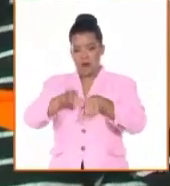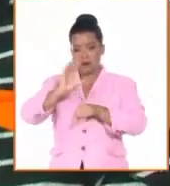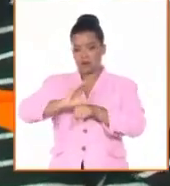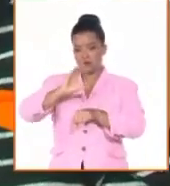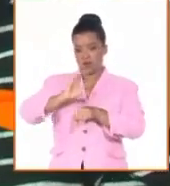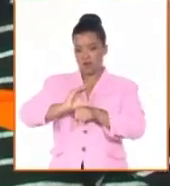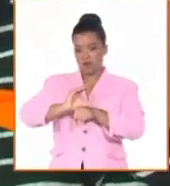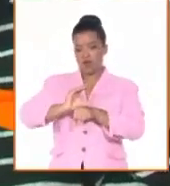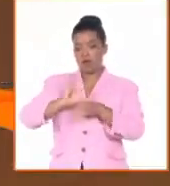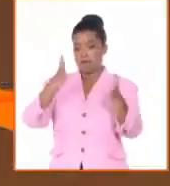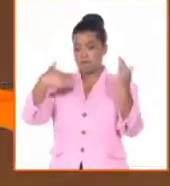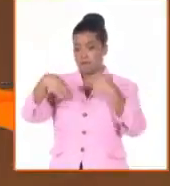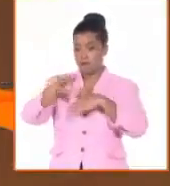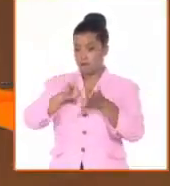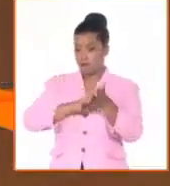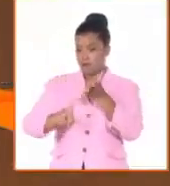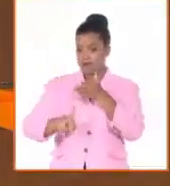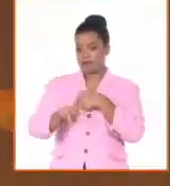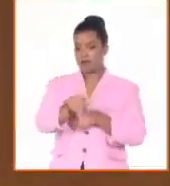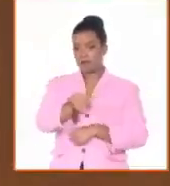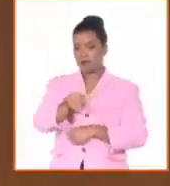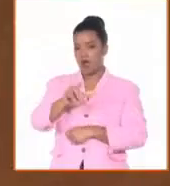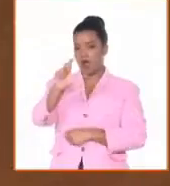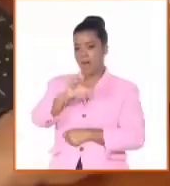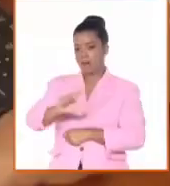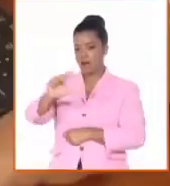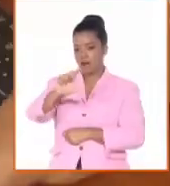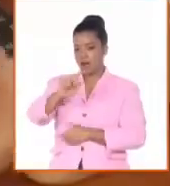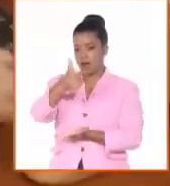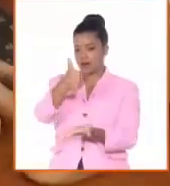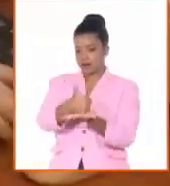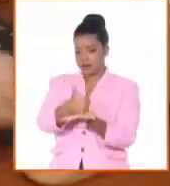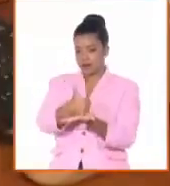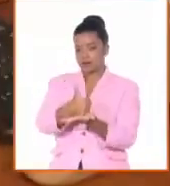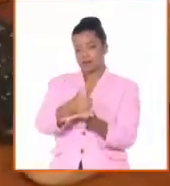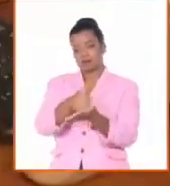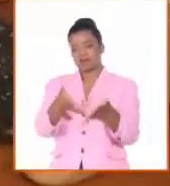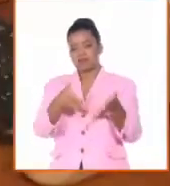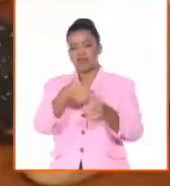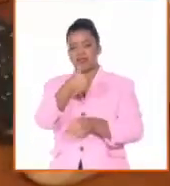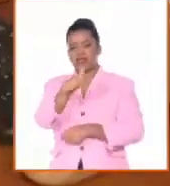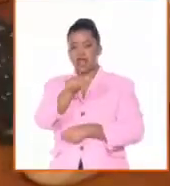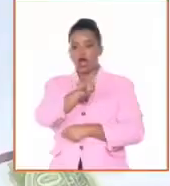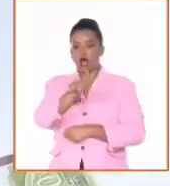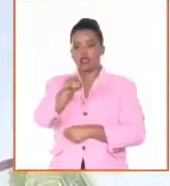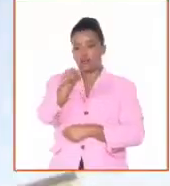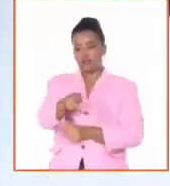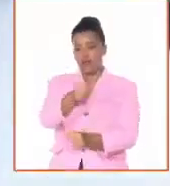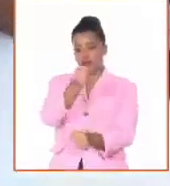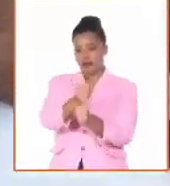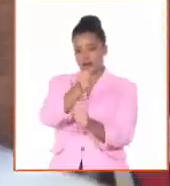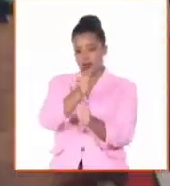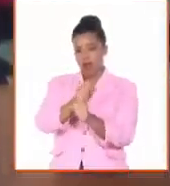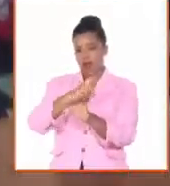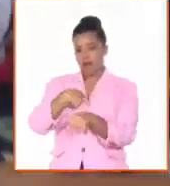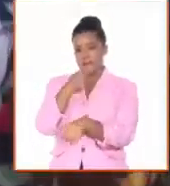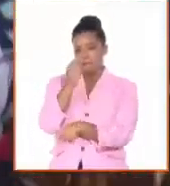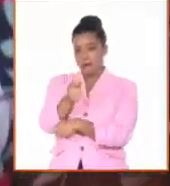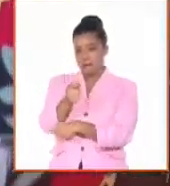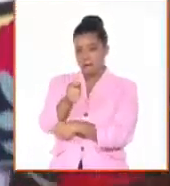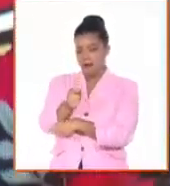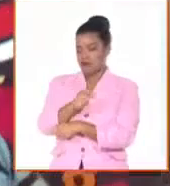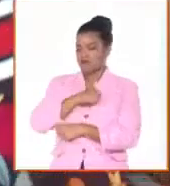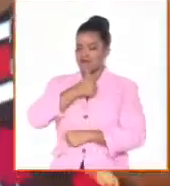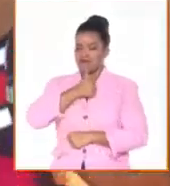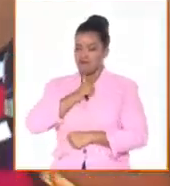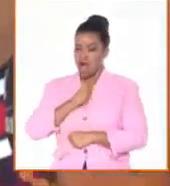específico el municipio Camagüey con alrededor de 10 11 registradores que son nos fue bastante fluida